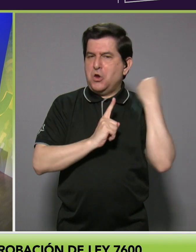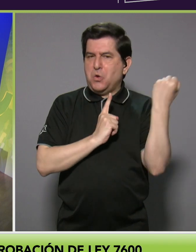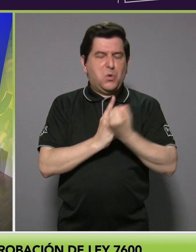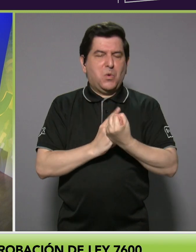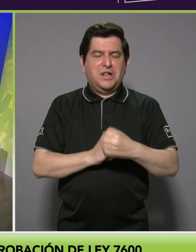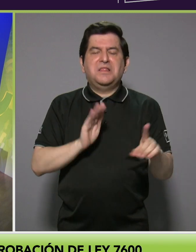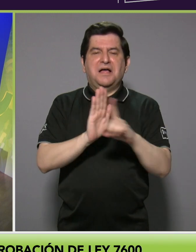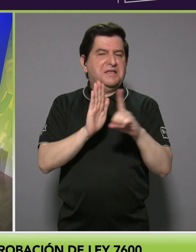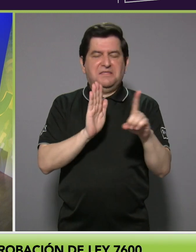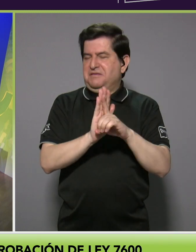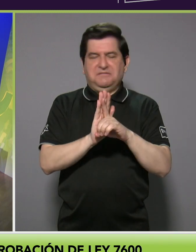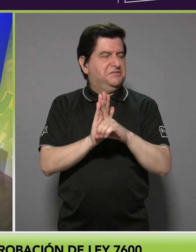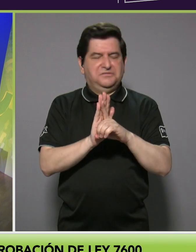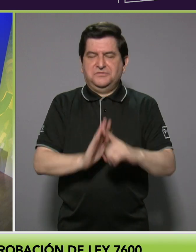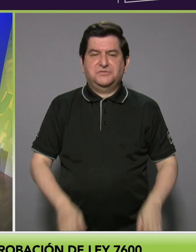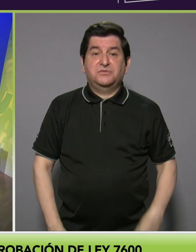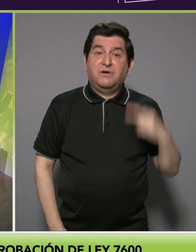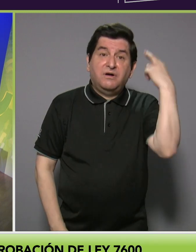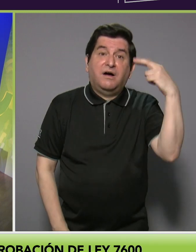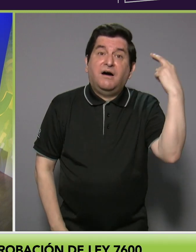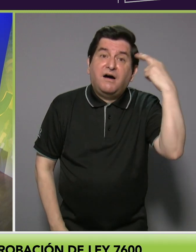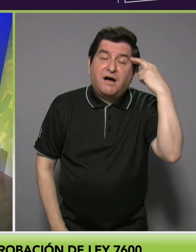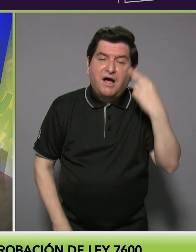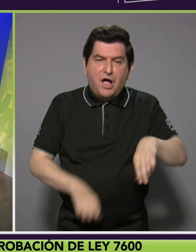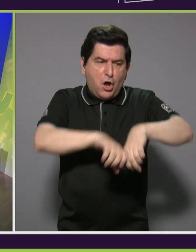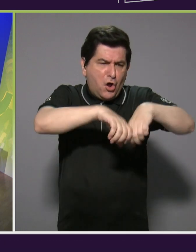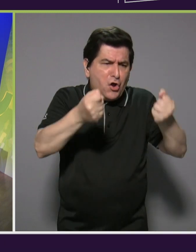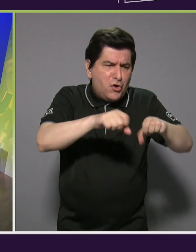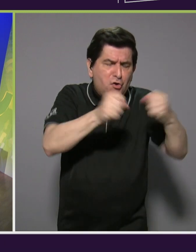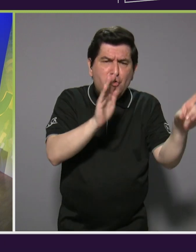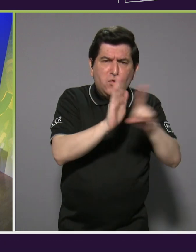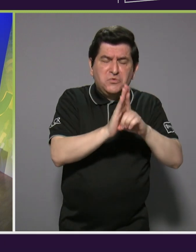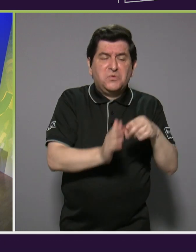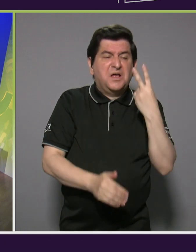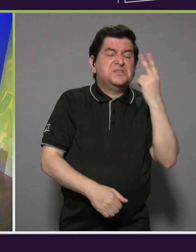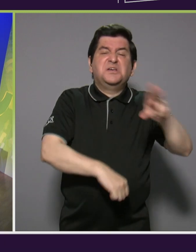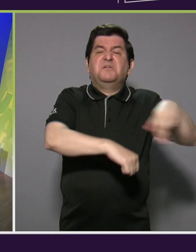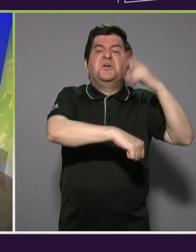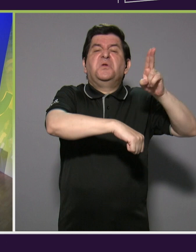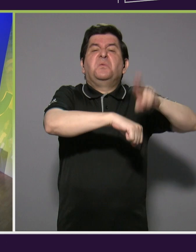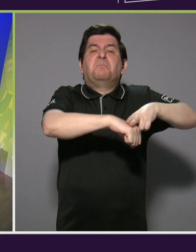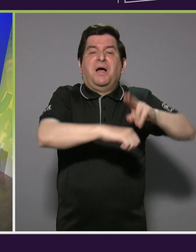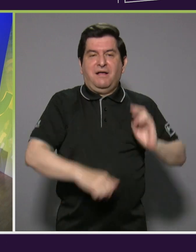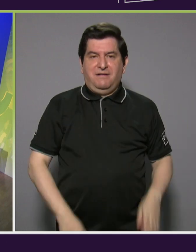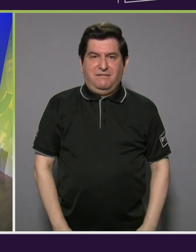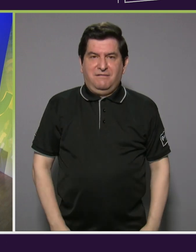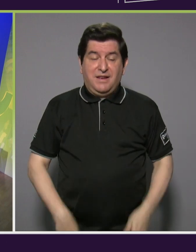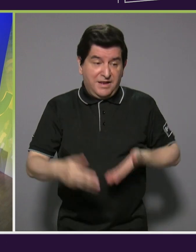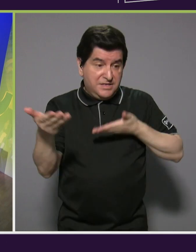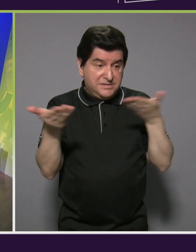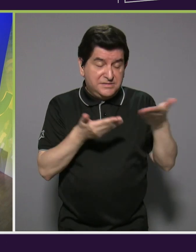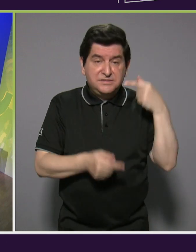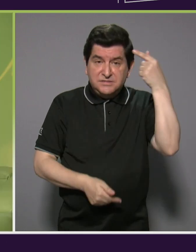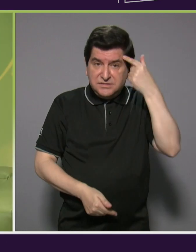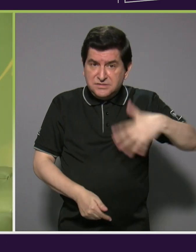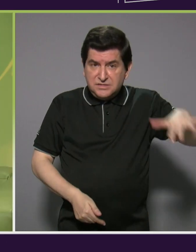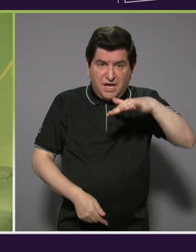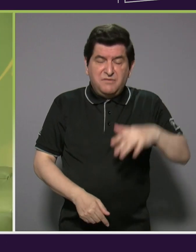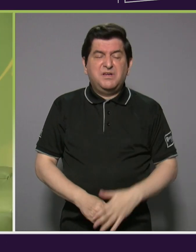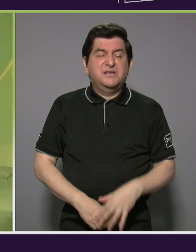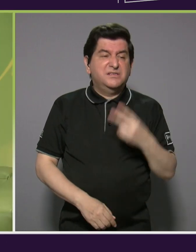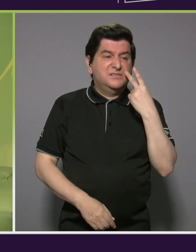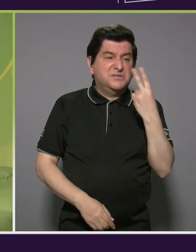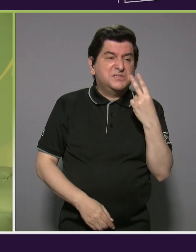condiciones y derechos, y por lo tanto las violaciones se naturalizan y los servicios del Estado se